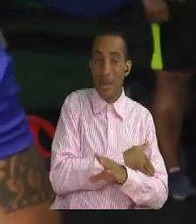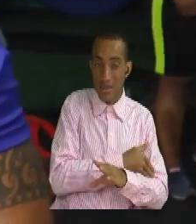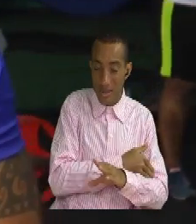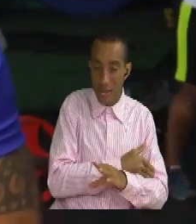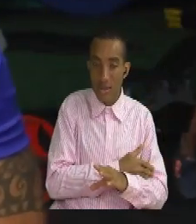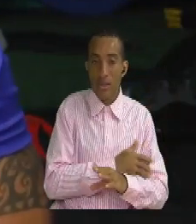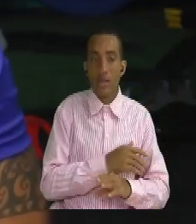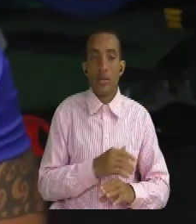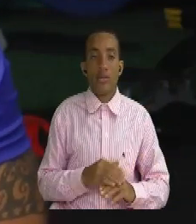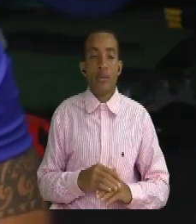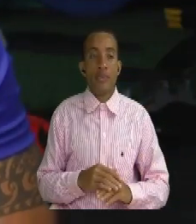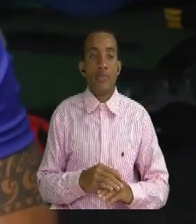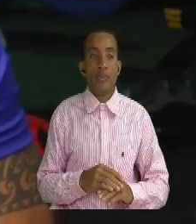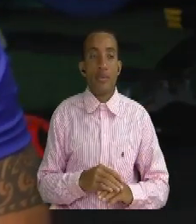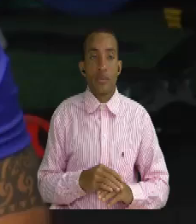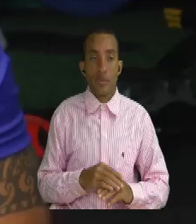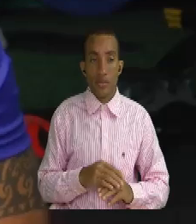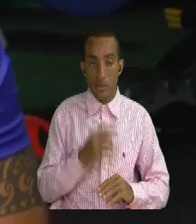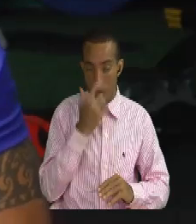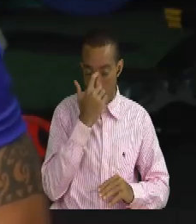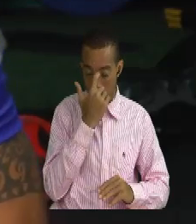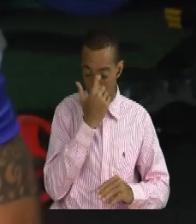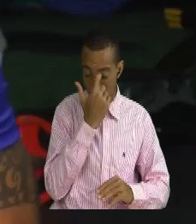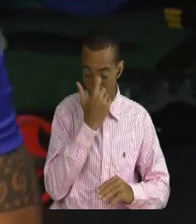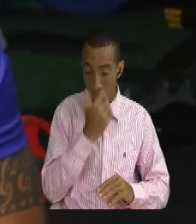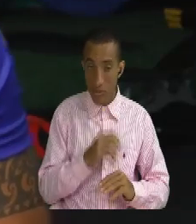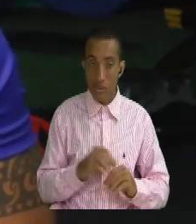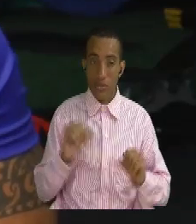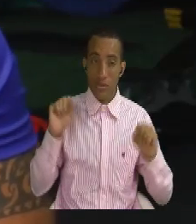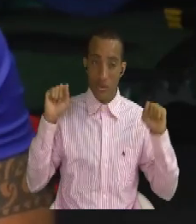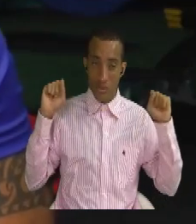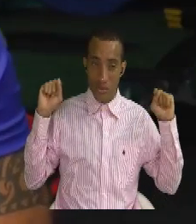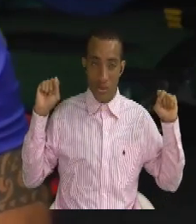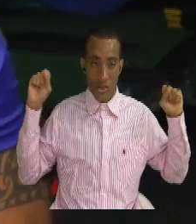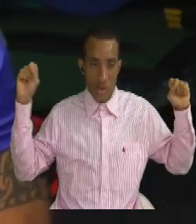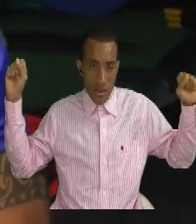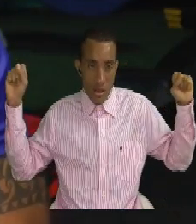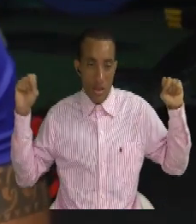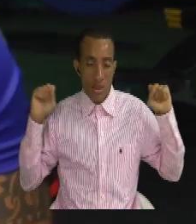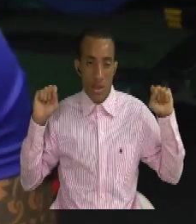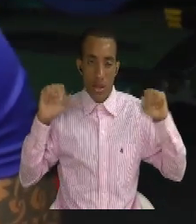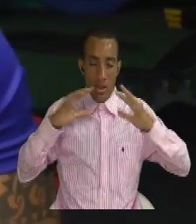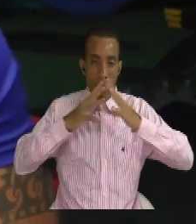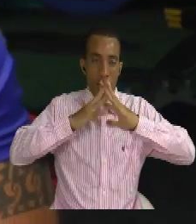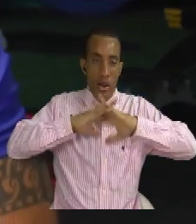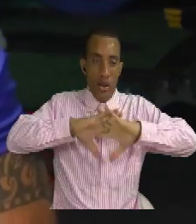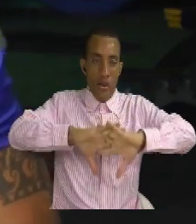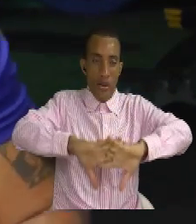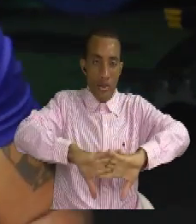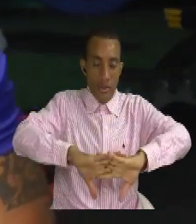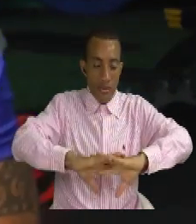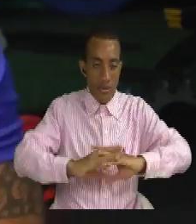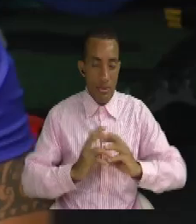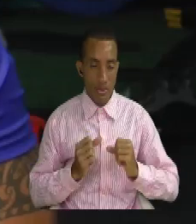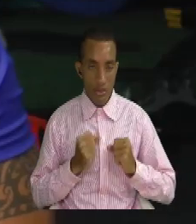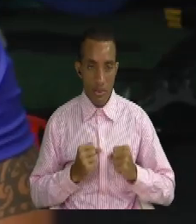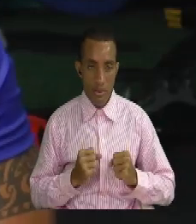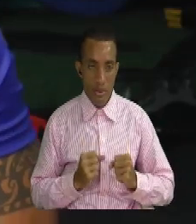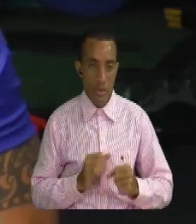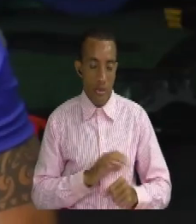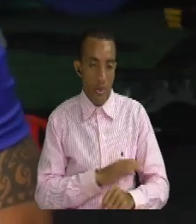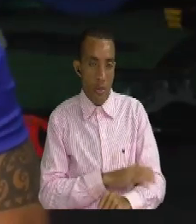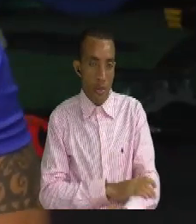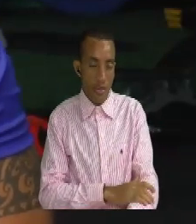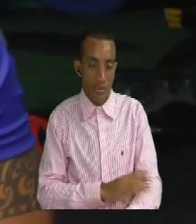mi sesión de entrenamiento, es estirar, hacer un trabajito de fortalecimiento, hacer un trabajito de